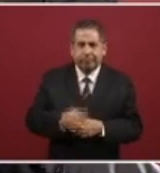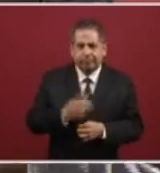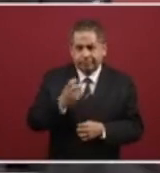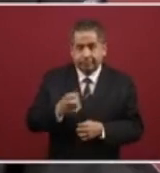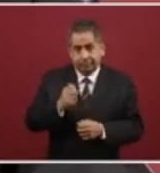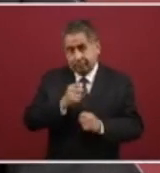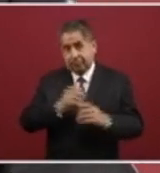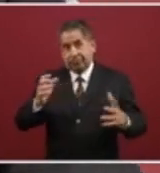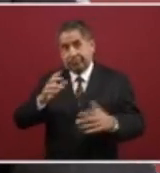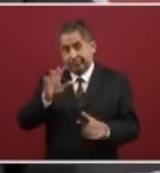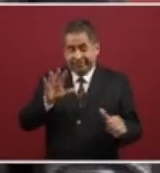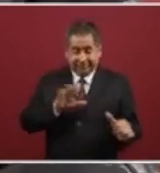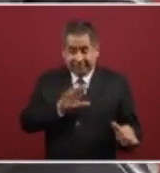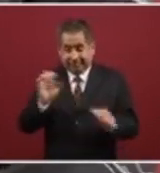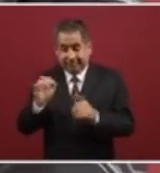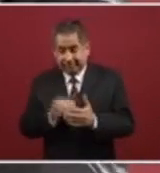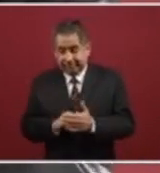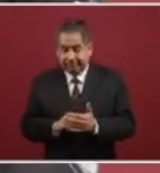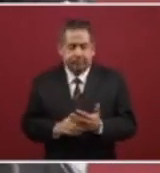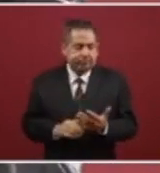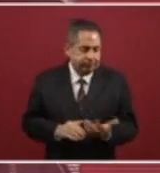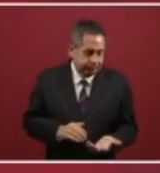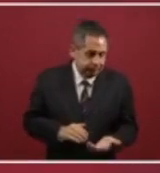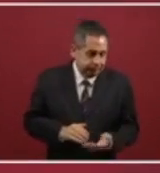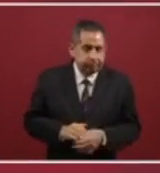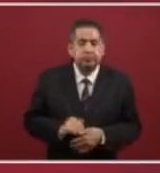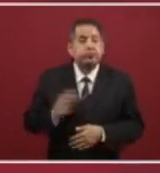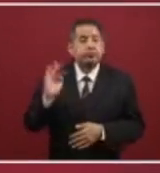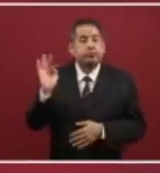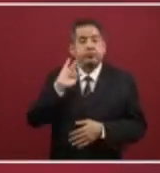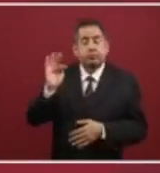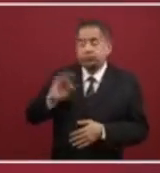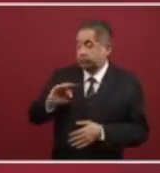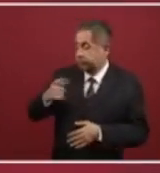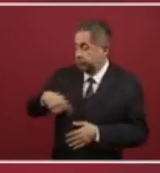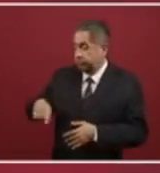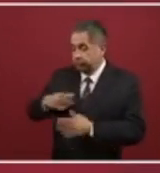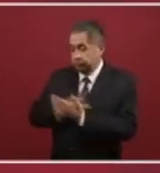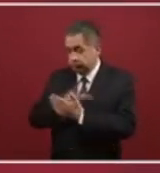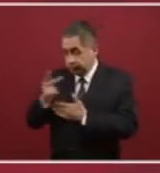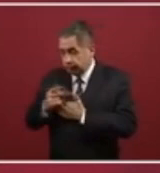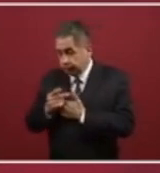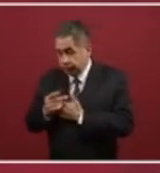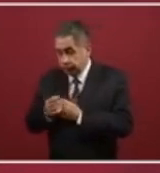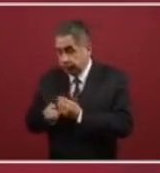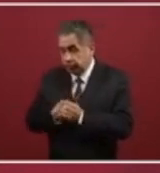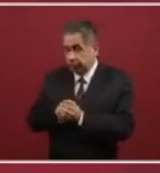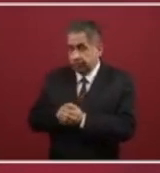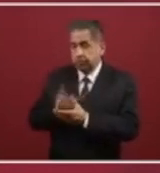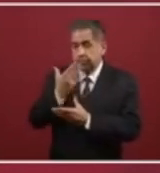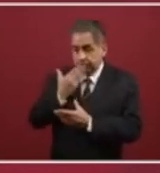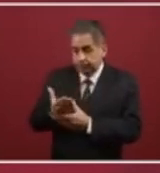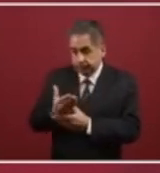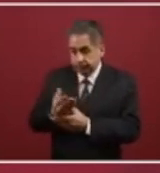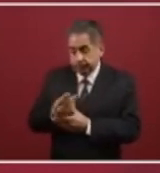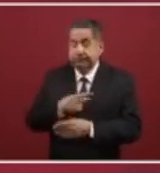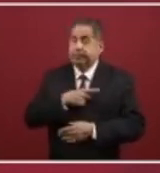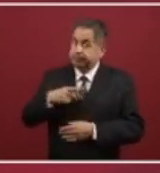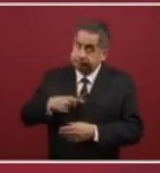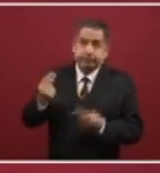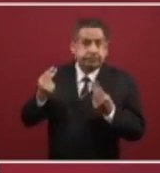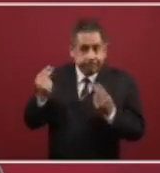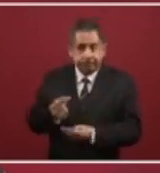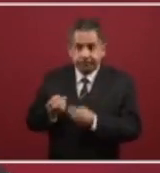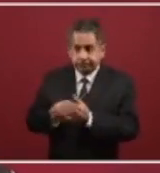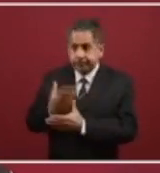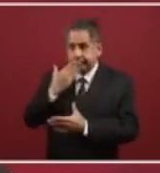cifra. Entonces, si tenemos éxito y tenemos y debemos y vamos a tener éxito,